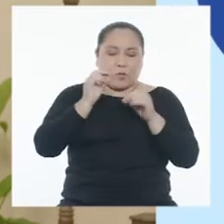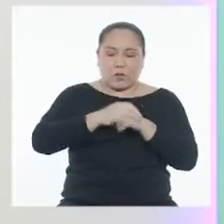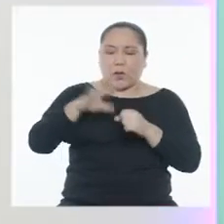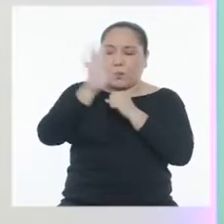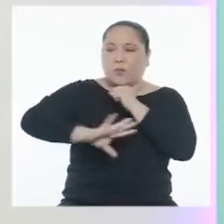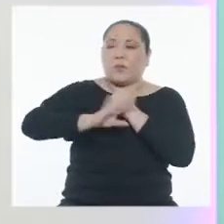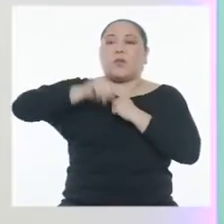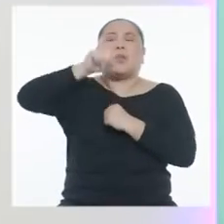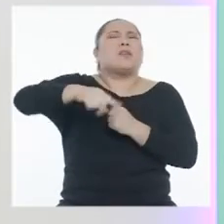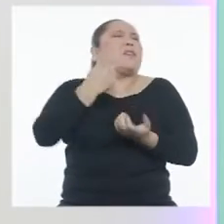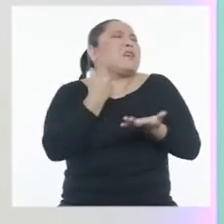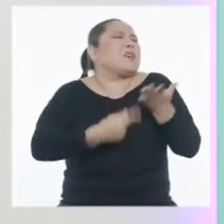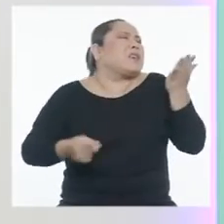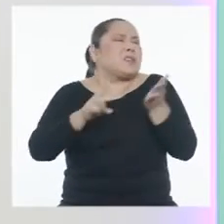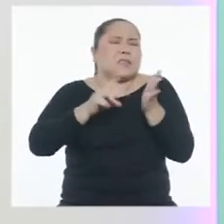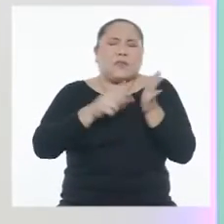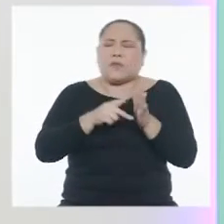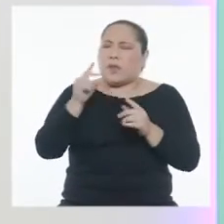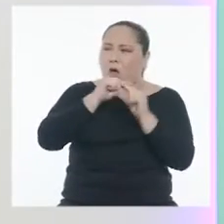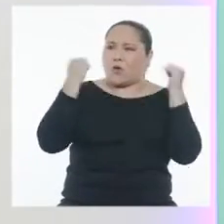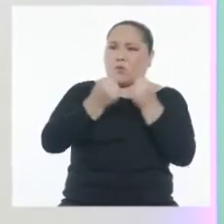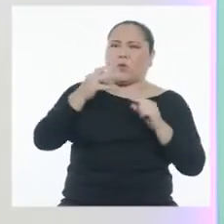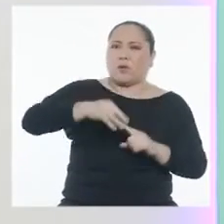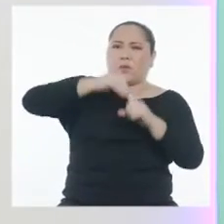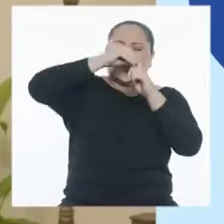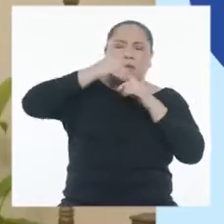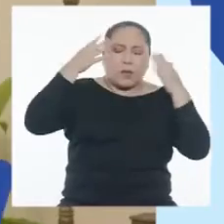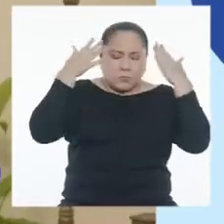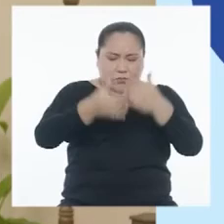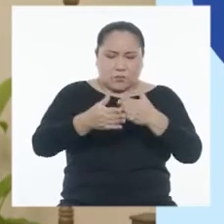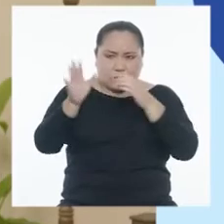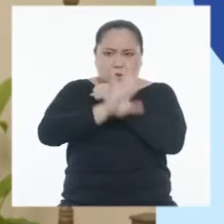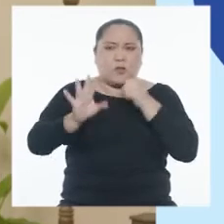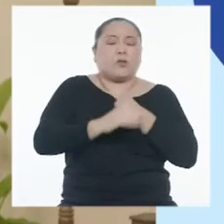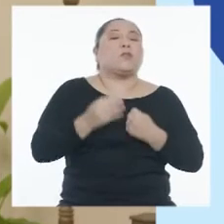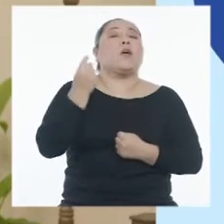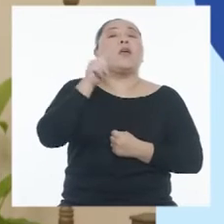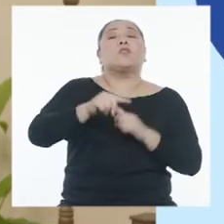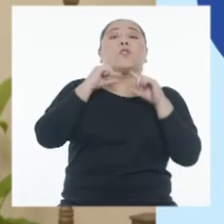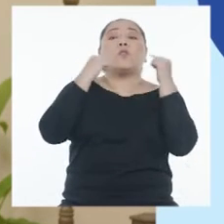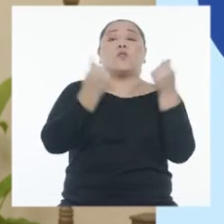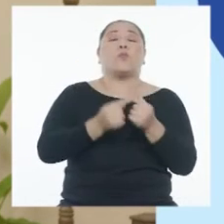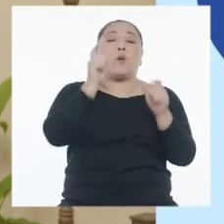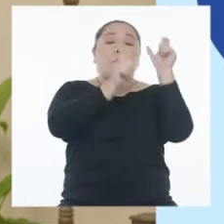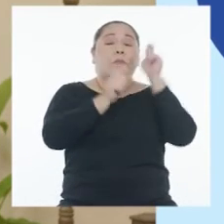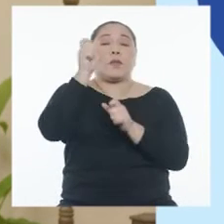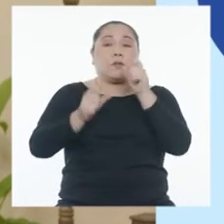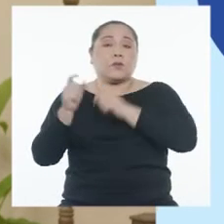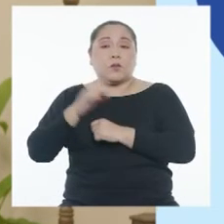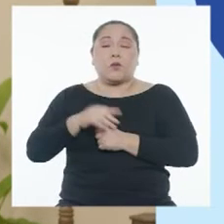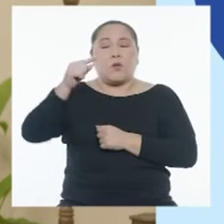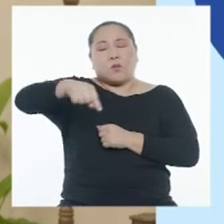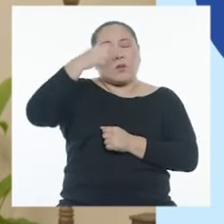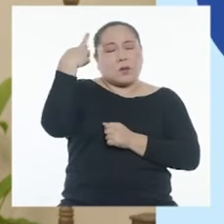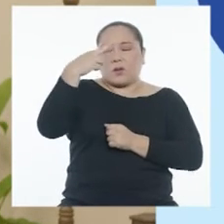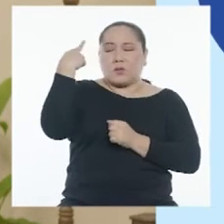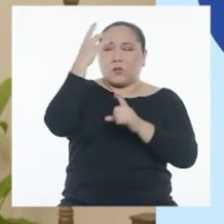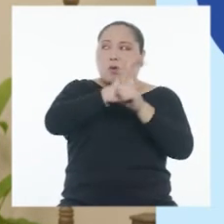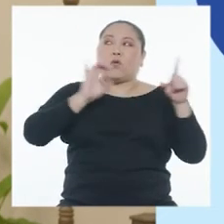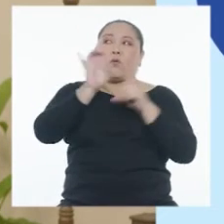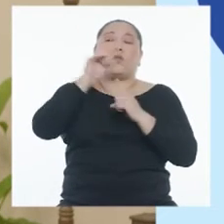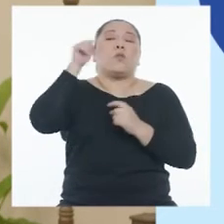protección. ¿A qué se refiere con los grupos de especial protección? Los grupos de especial protección son grupos de personas que por